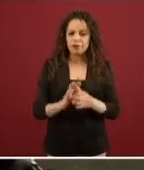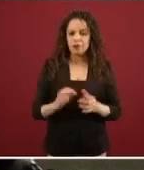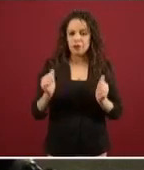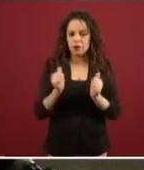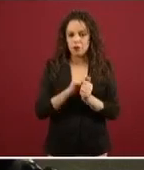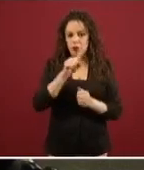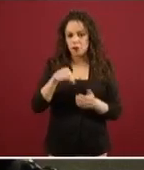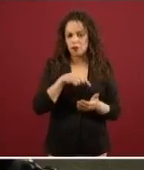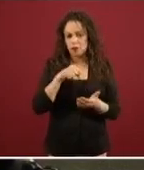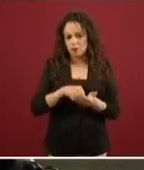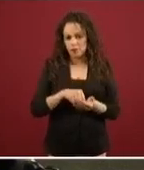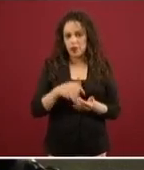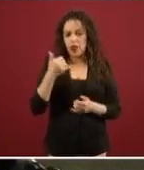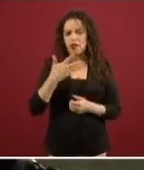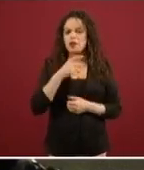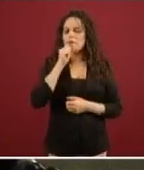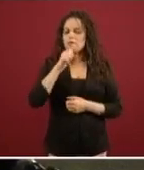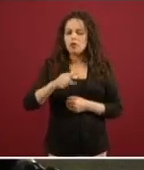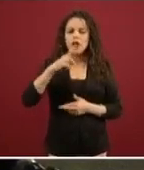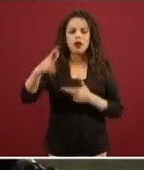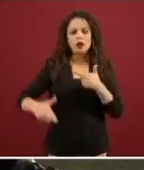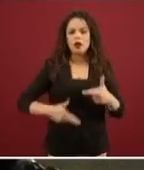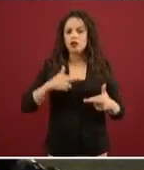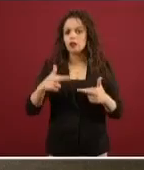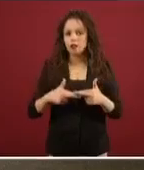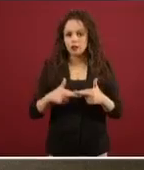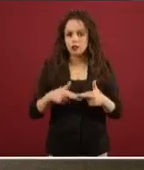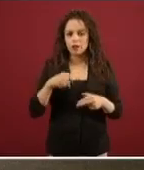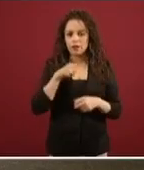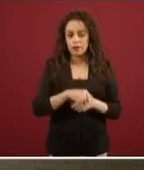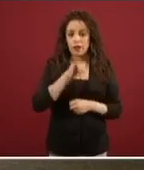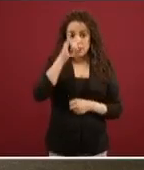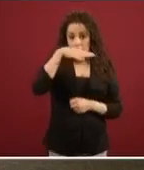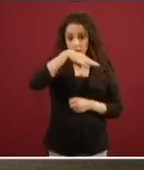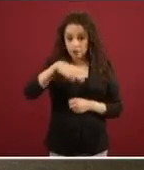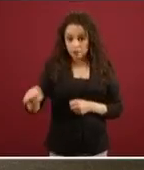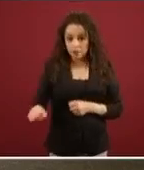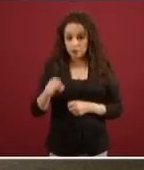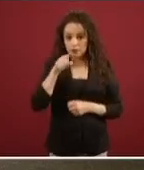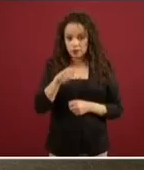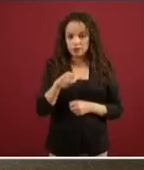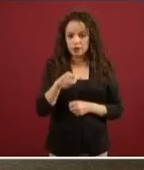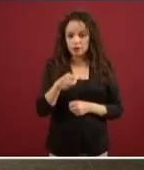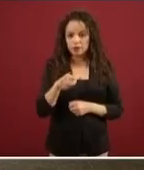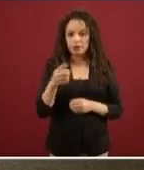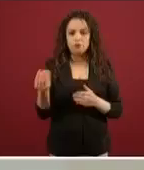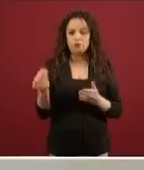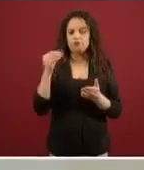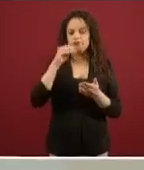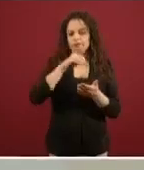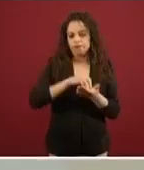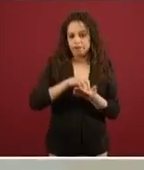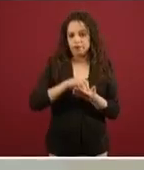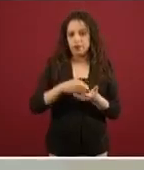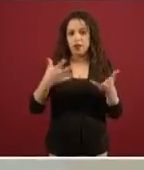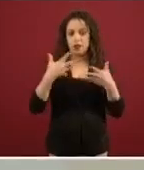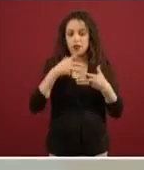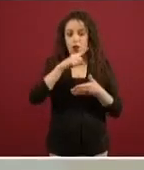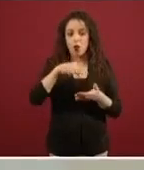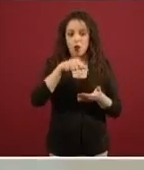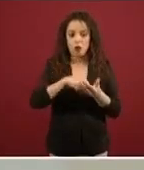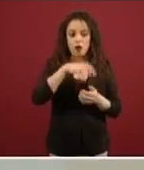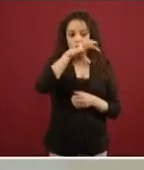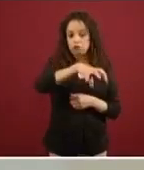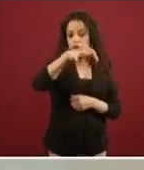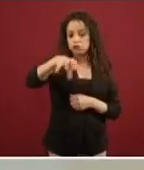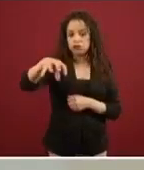laboratorios regionales. Es sobre todo una estrategia que el Instituto Mexicano del Seguro Social implementa, en donde opera por regiones con laboratorios